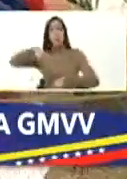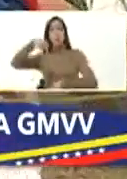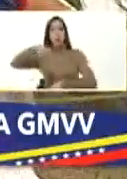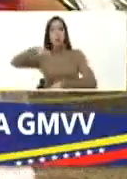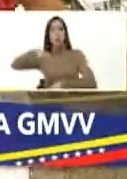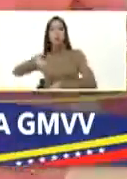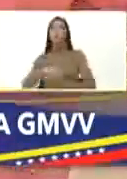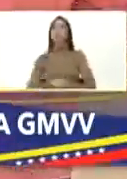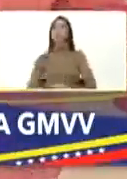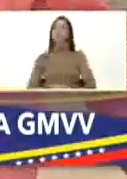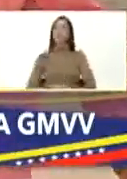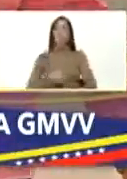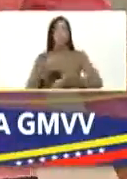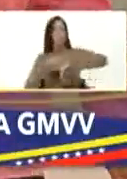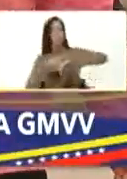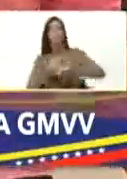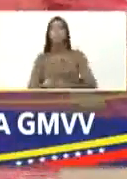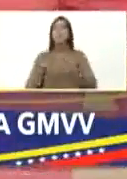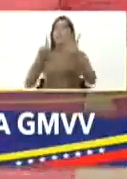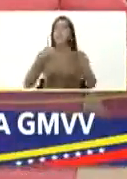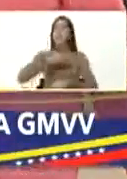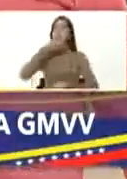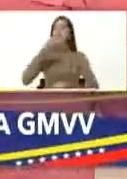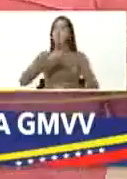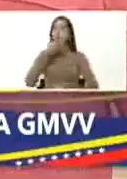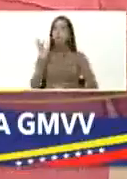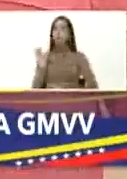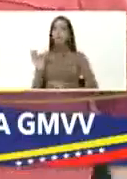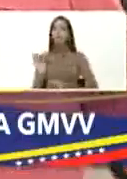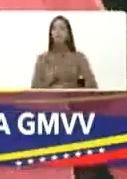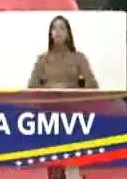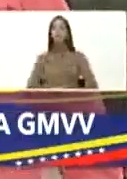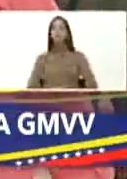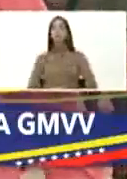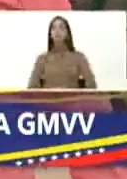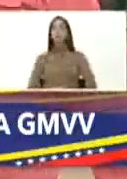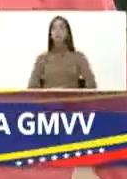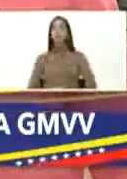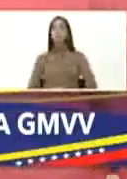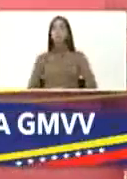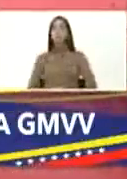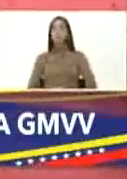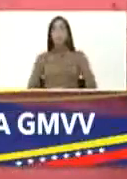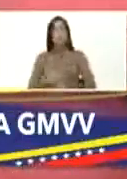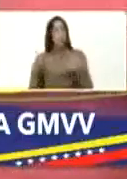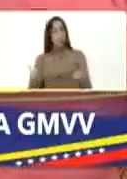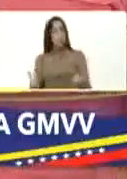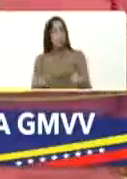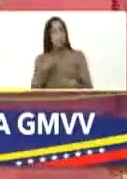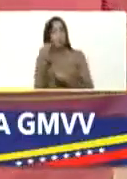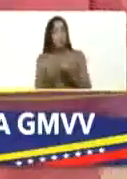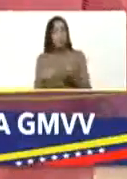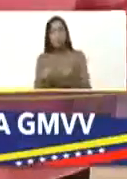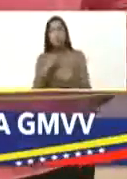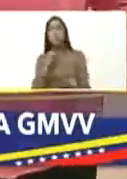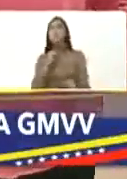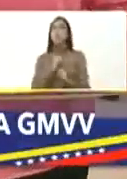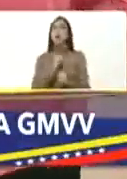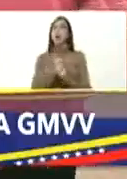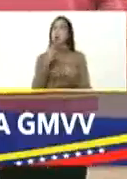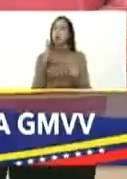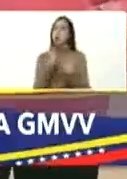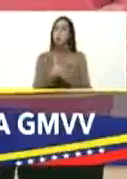Se nos hizo las 6 de la tarde. ¿Ah? Y aquí vamos hoy en esta jornada en